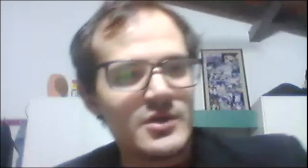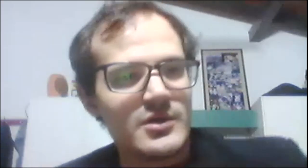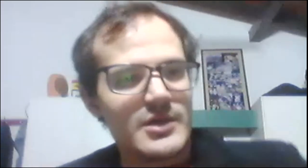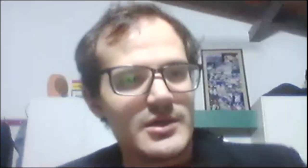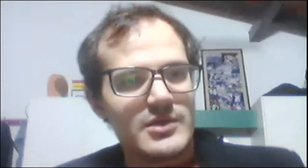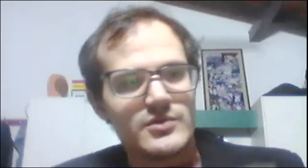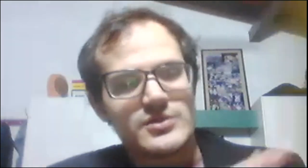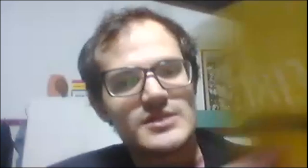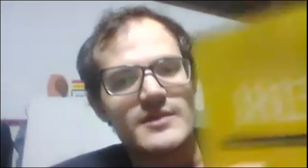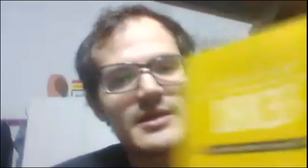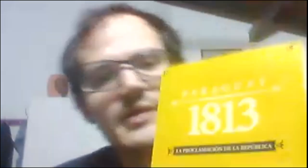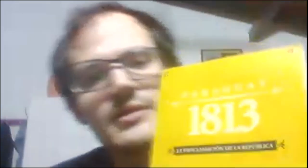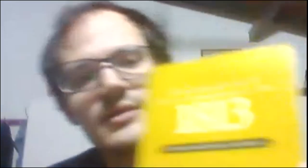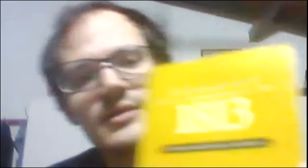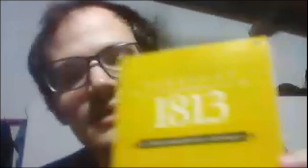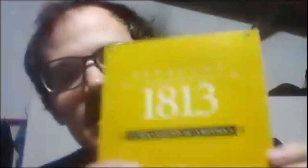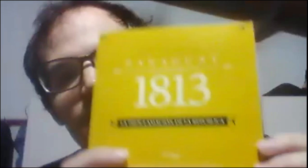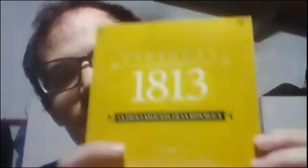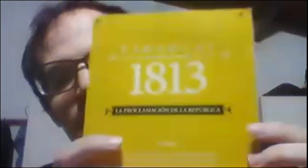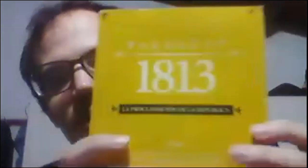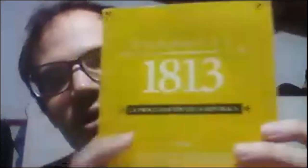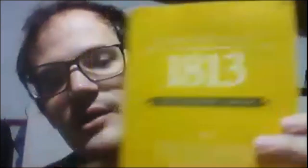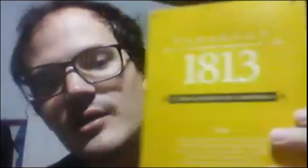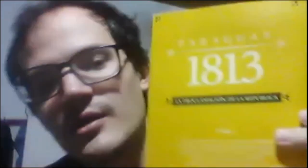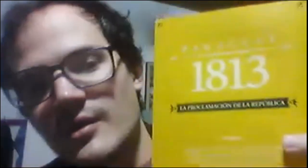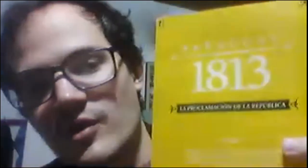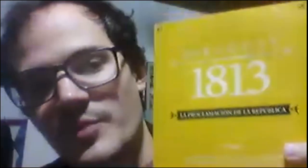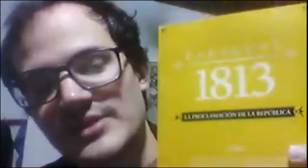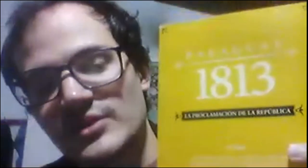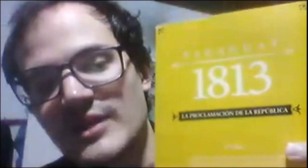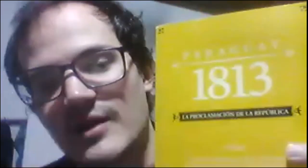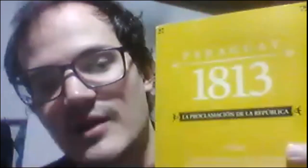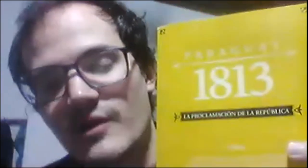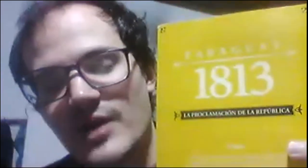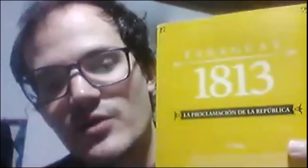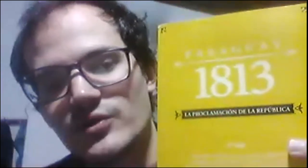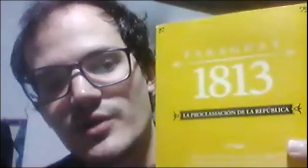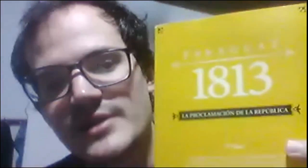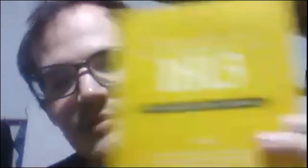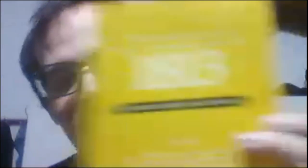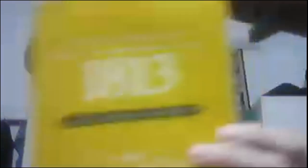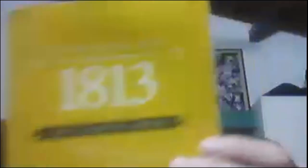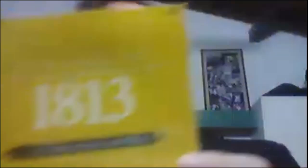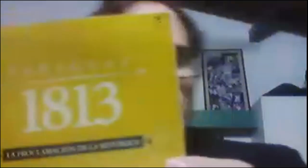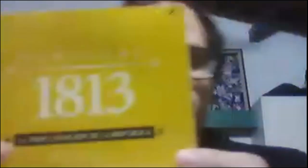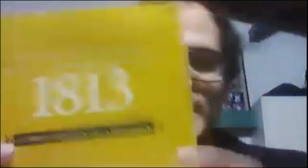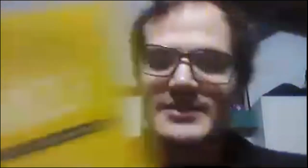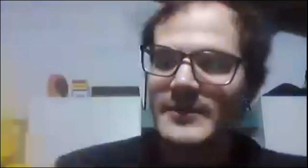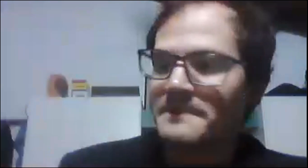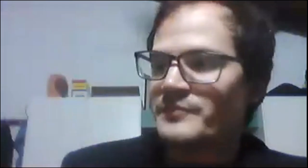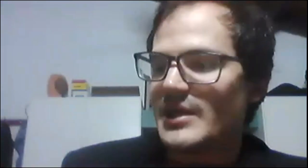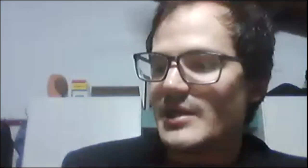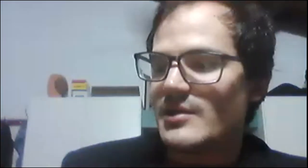libros, no sé si ven acá, este libro es una recopilación de trabajos de varios autores, se llama